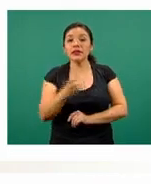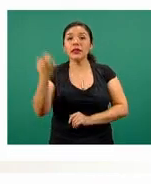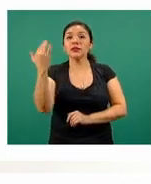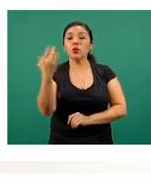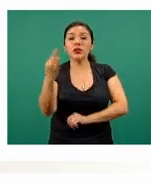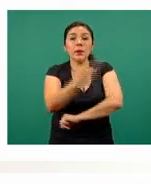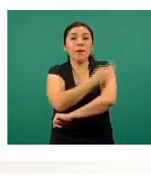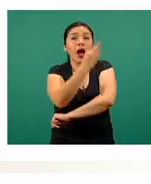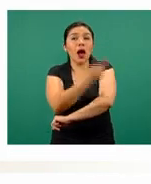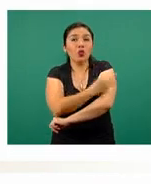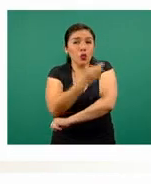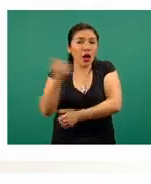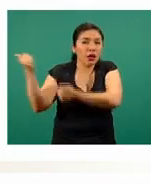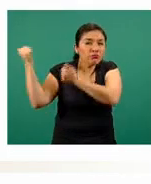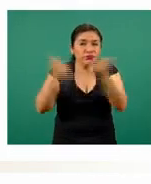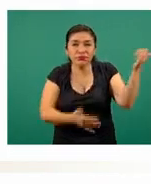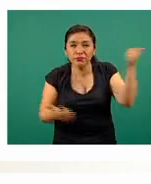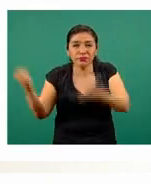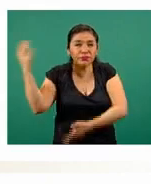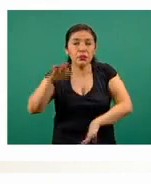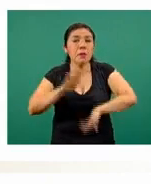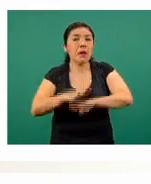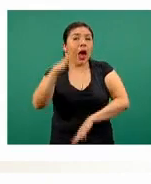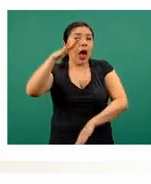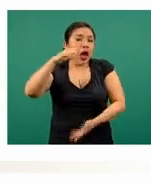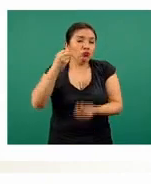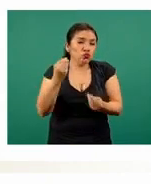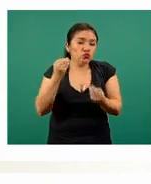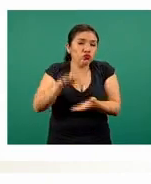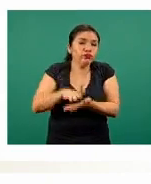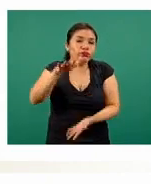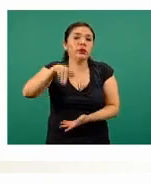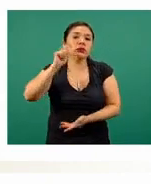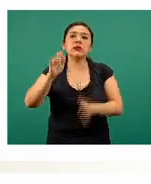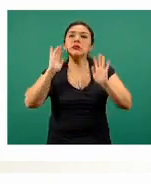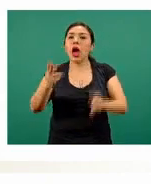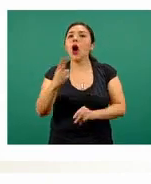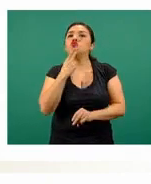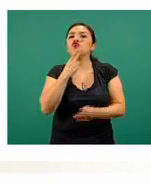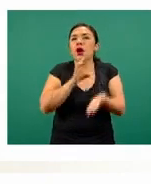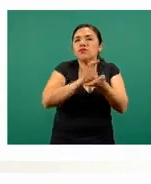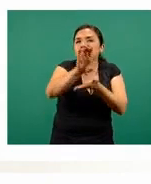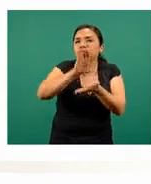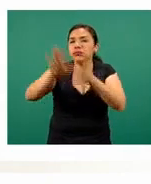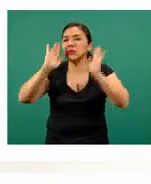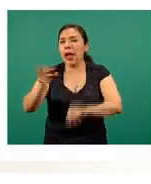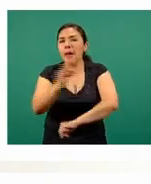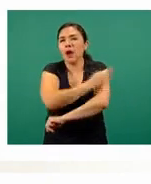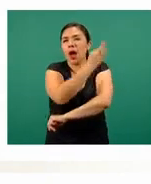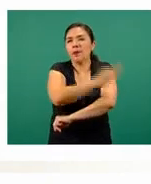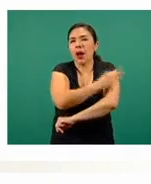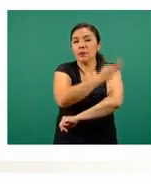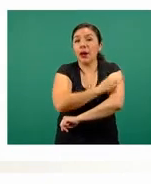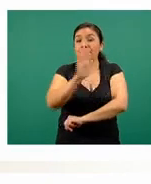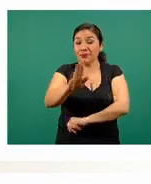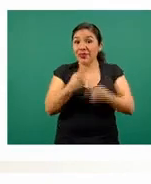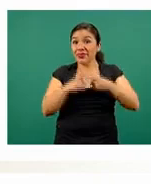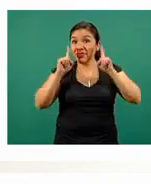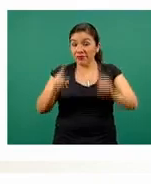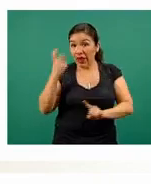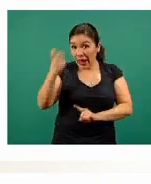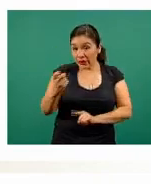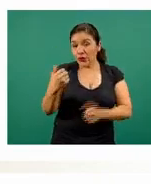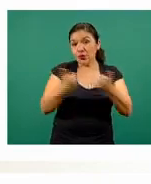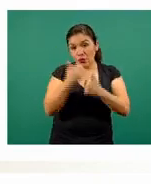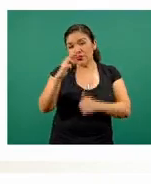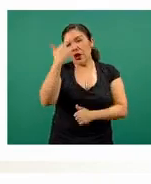17,888,350 dosis de vacuna. La gran mayoría ya fueron utilizadas, ya fueron aplicadas. La diferencia, esto lo